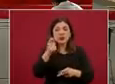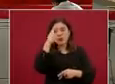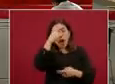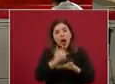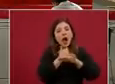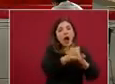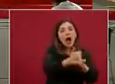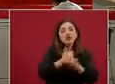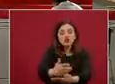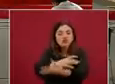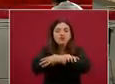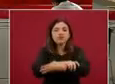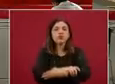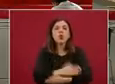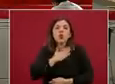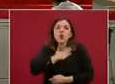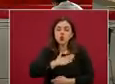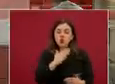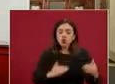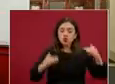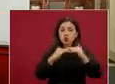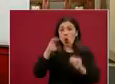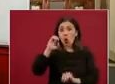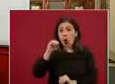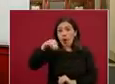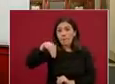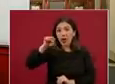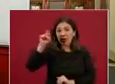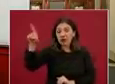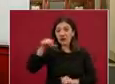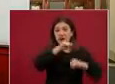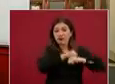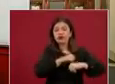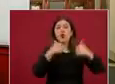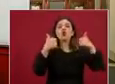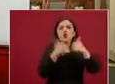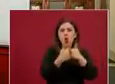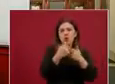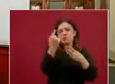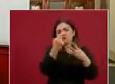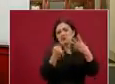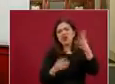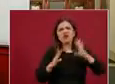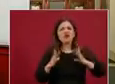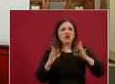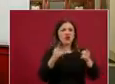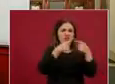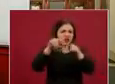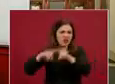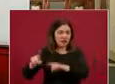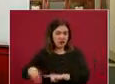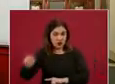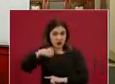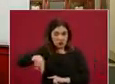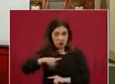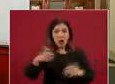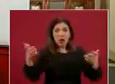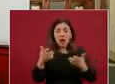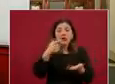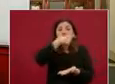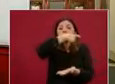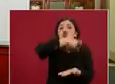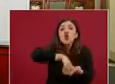equidad en el que la Organización Mundial de la Salud, a través de estas fundaciones, hará una